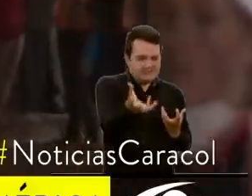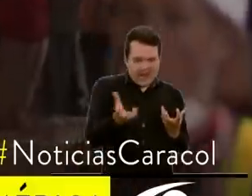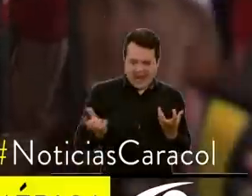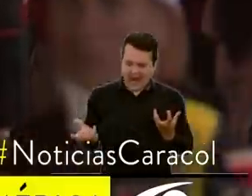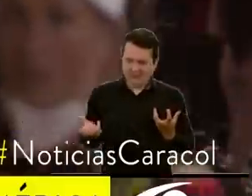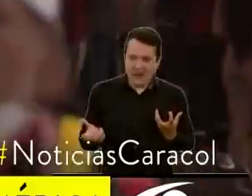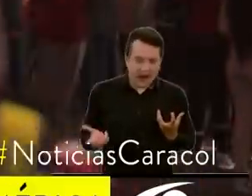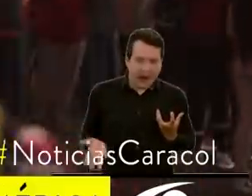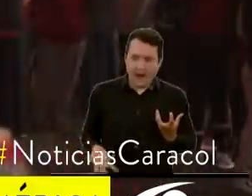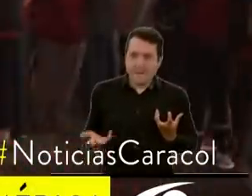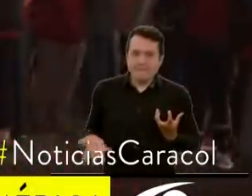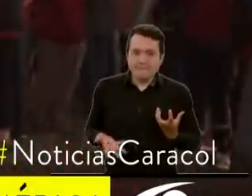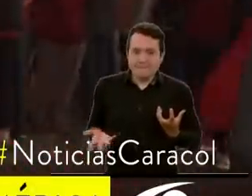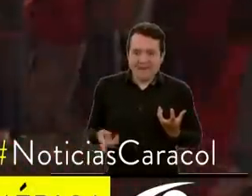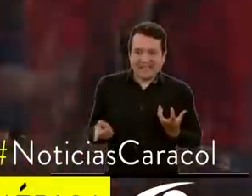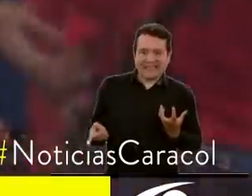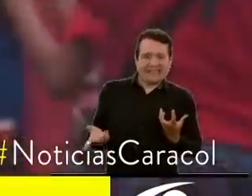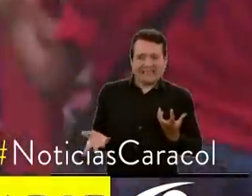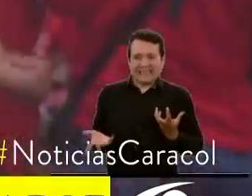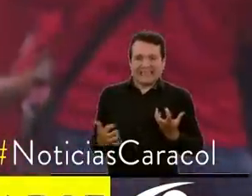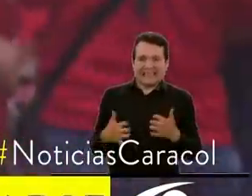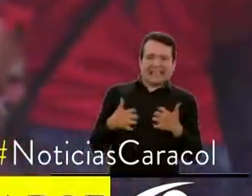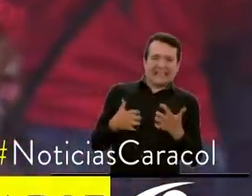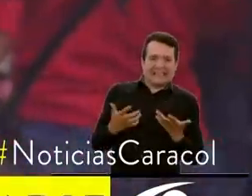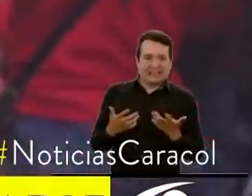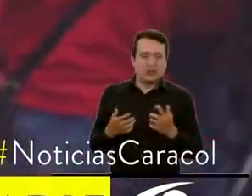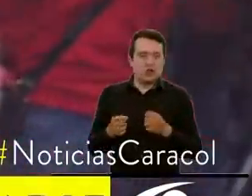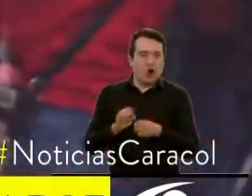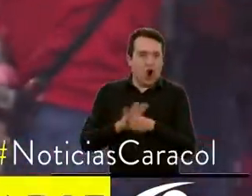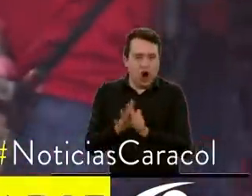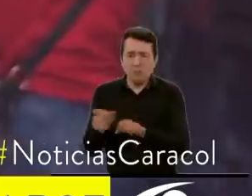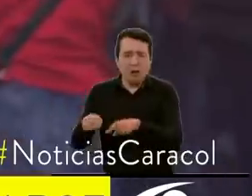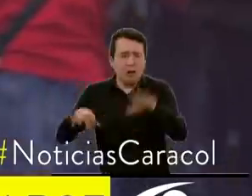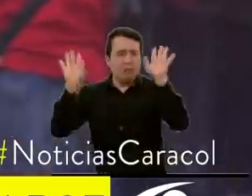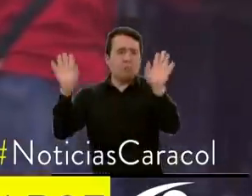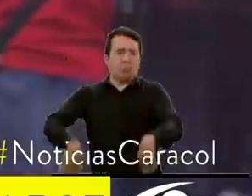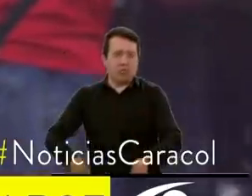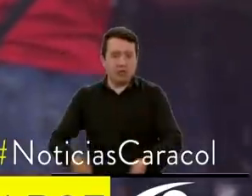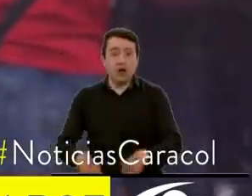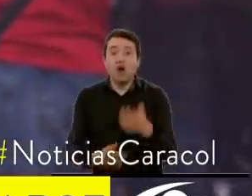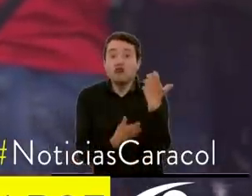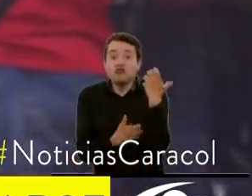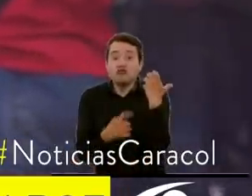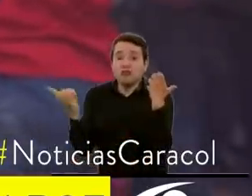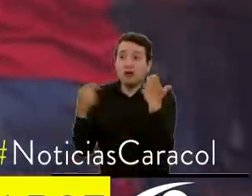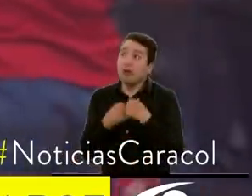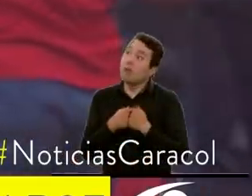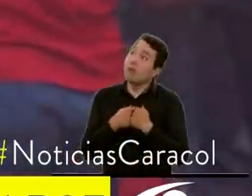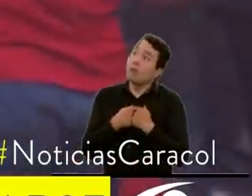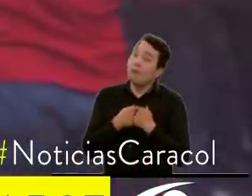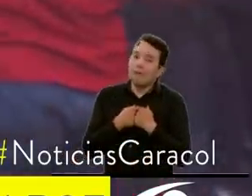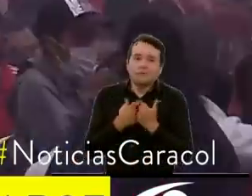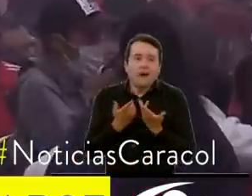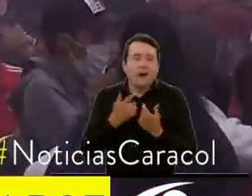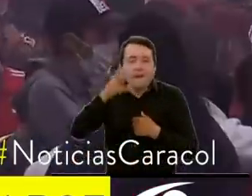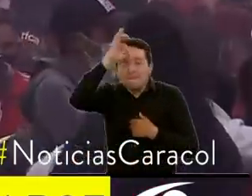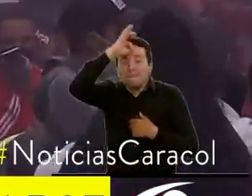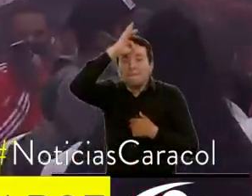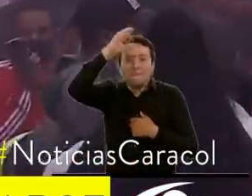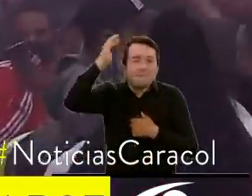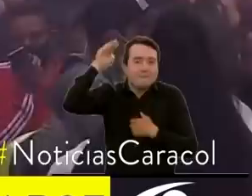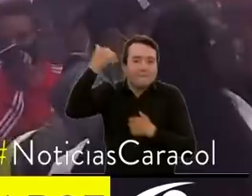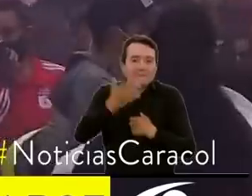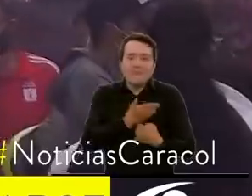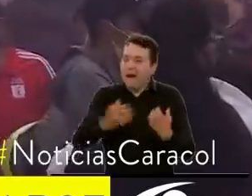a contagiarse de coronavirus. Incluso hasta los más pequeños en brazos de sus madres inocentemente hicieron parte de esta celebración desmesurada